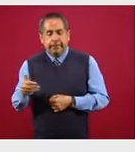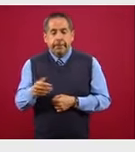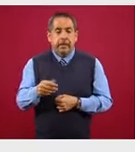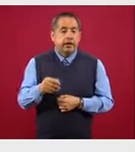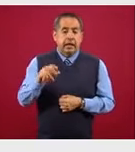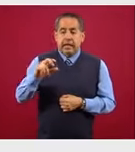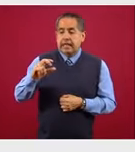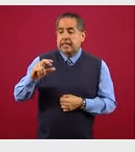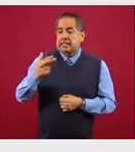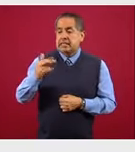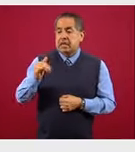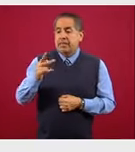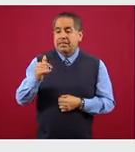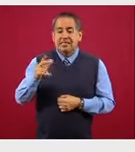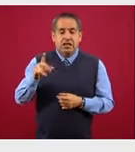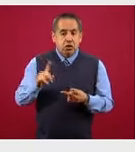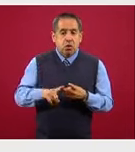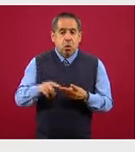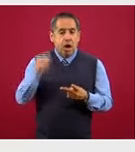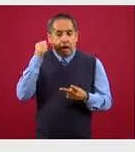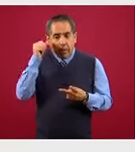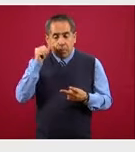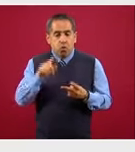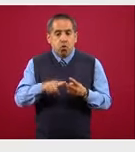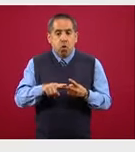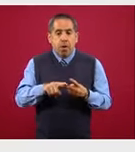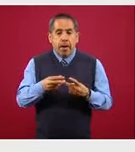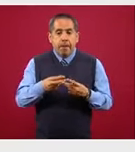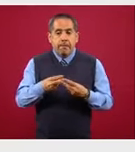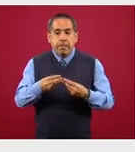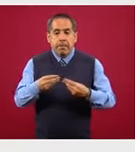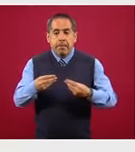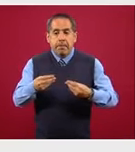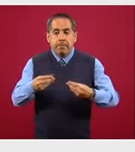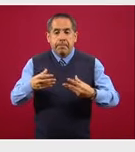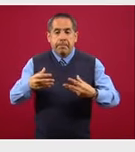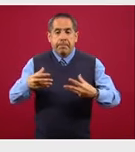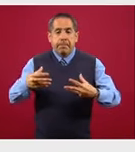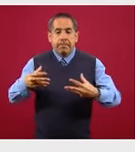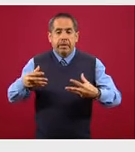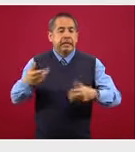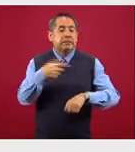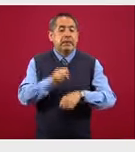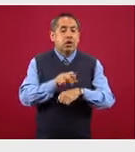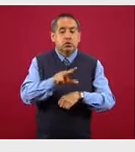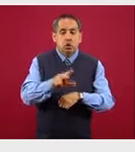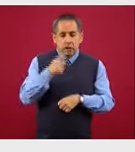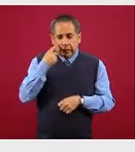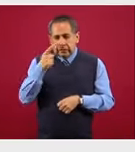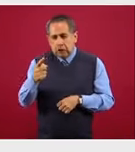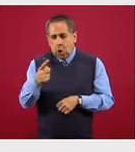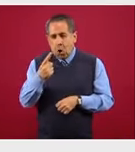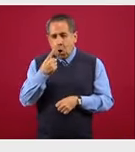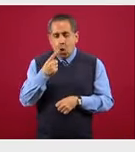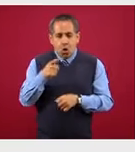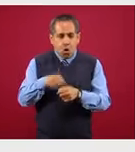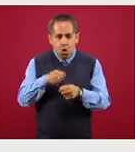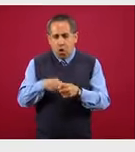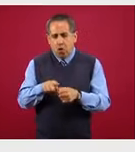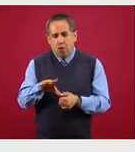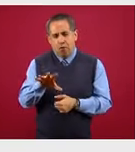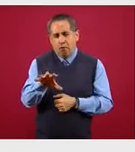los Bravo, Acapulco son los que inician con la transmisión, luego esta se va diseminando. Ya para la 18 empezamos a tener colores más